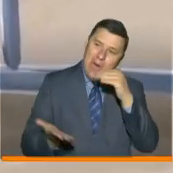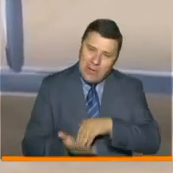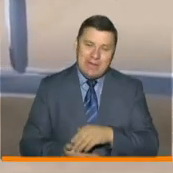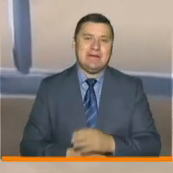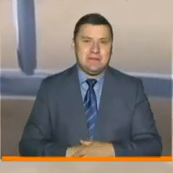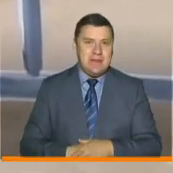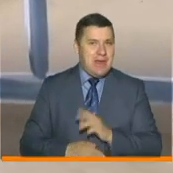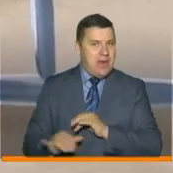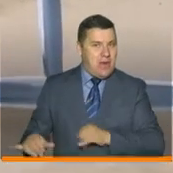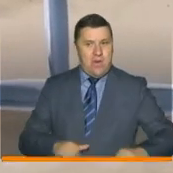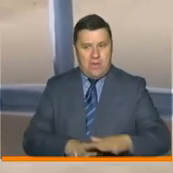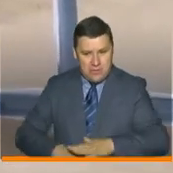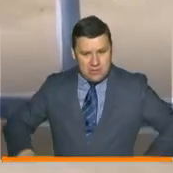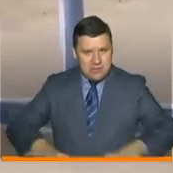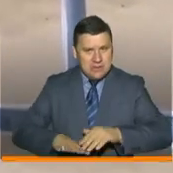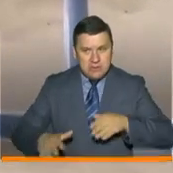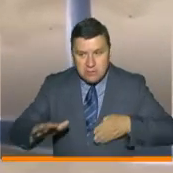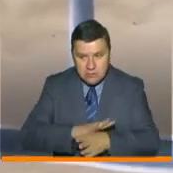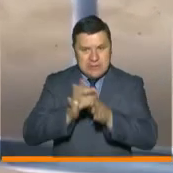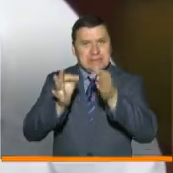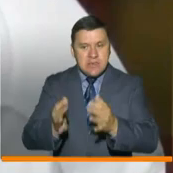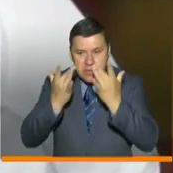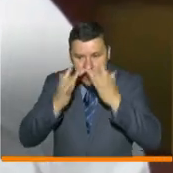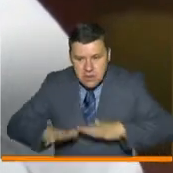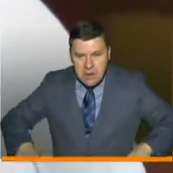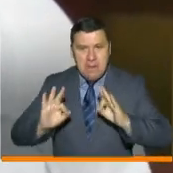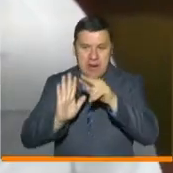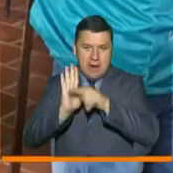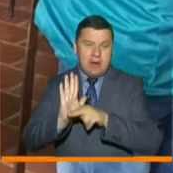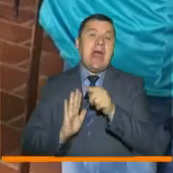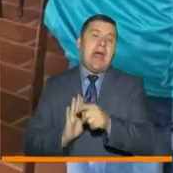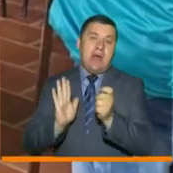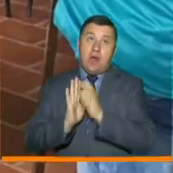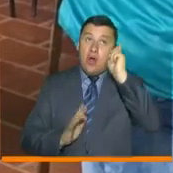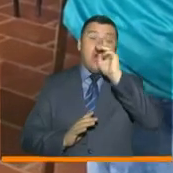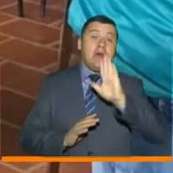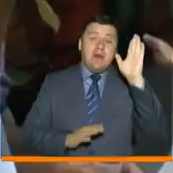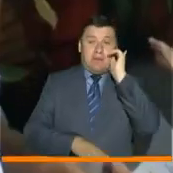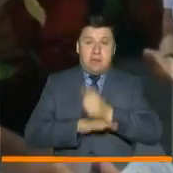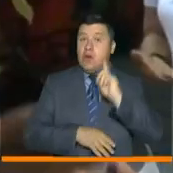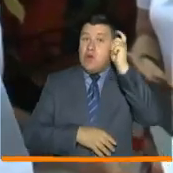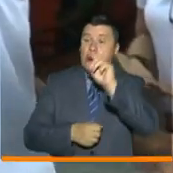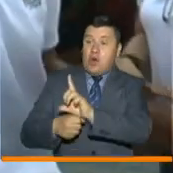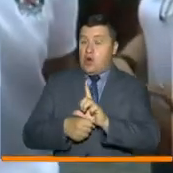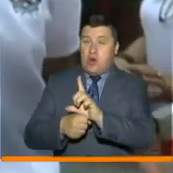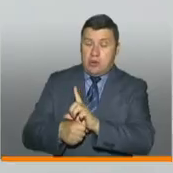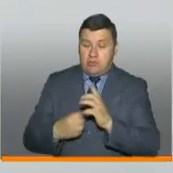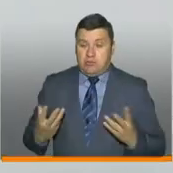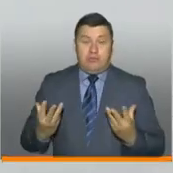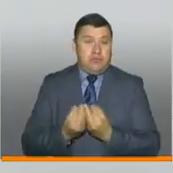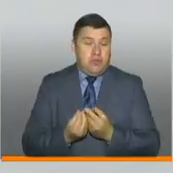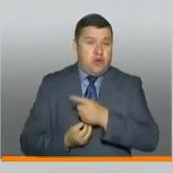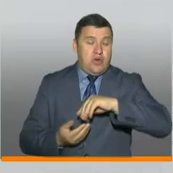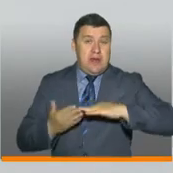tiene que seguir siendo un territorio seguro para ustedes. Así, el gobierno nacional y los gobiernos locales, en equipo con toda